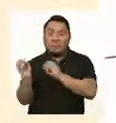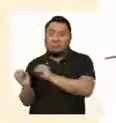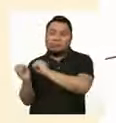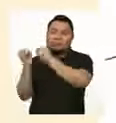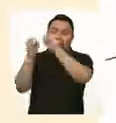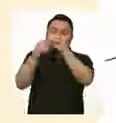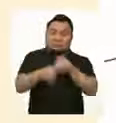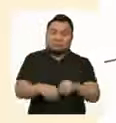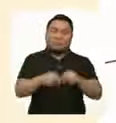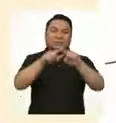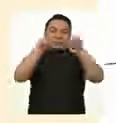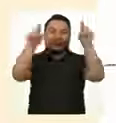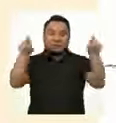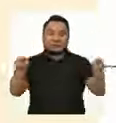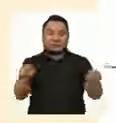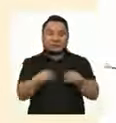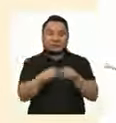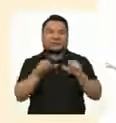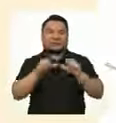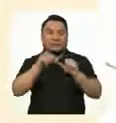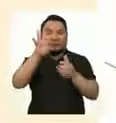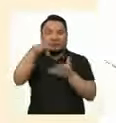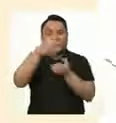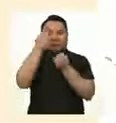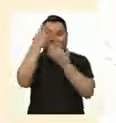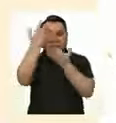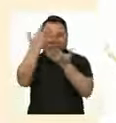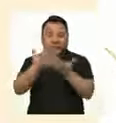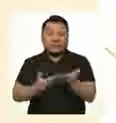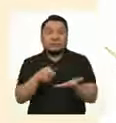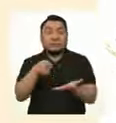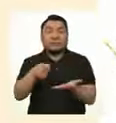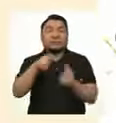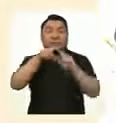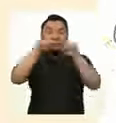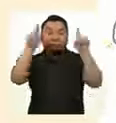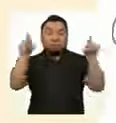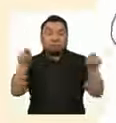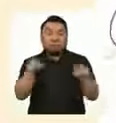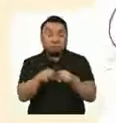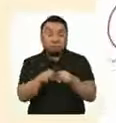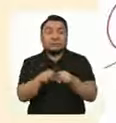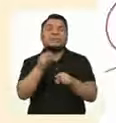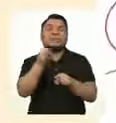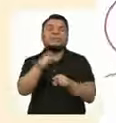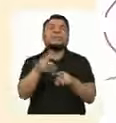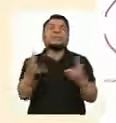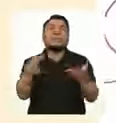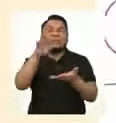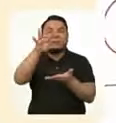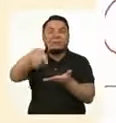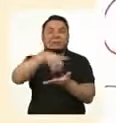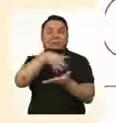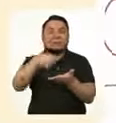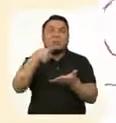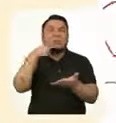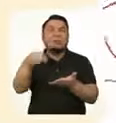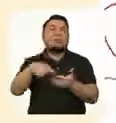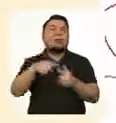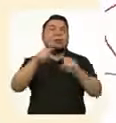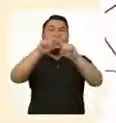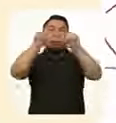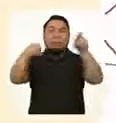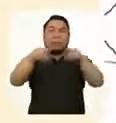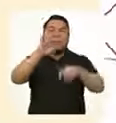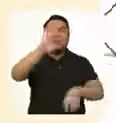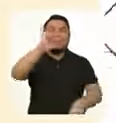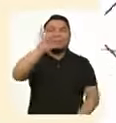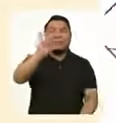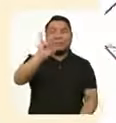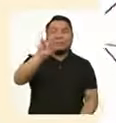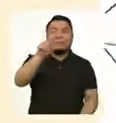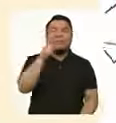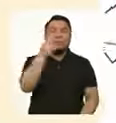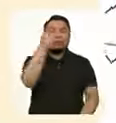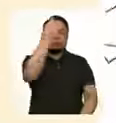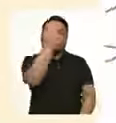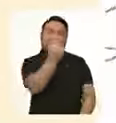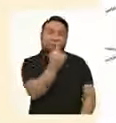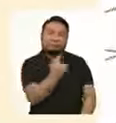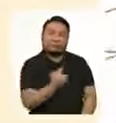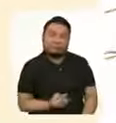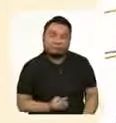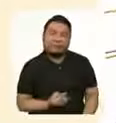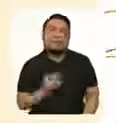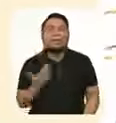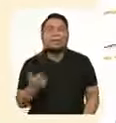de distribución de frecuencias y tenemos que nuestra frecuencia absoluta f sub i para cada valor de la variable veces que